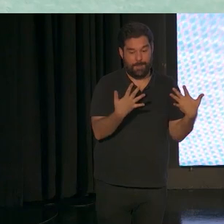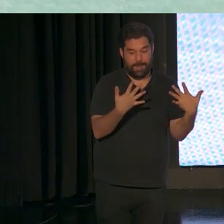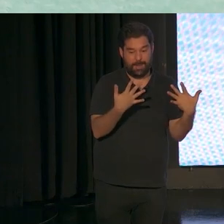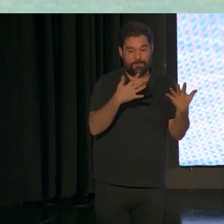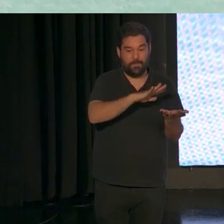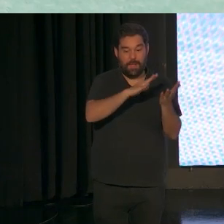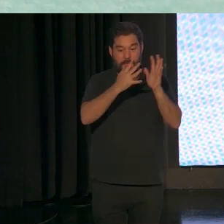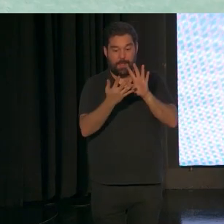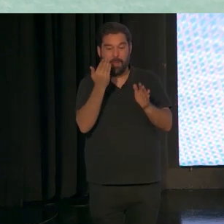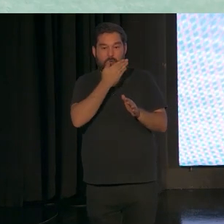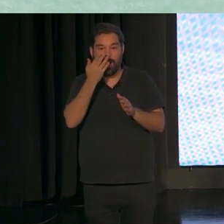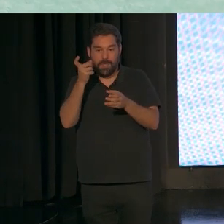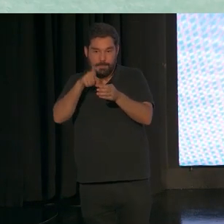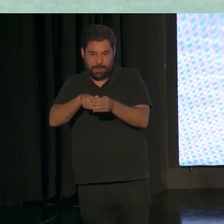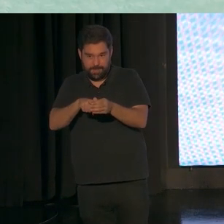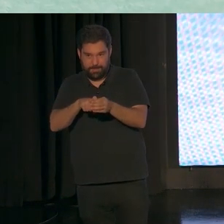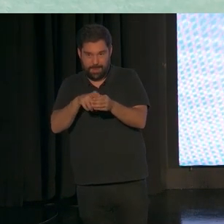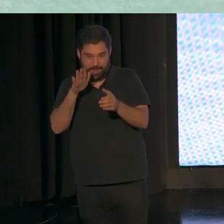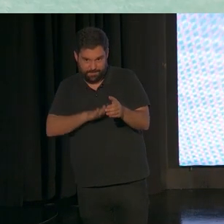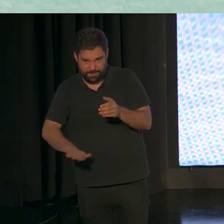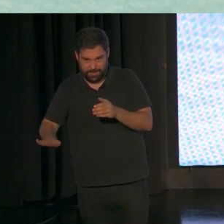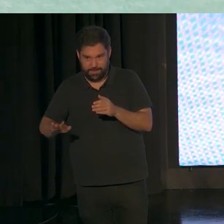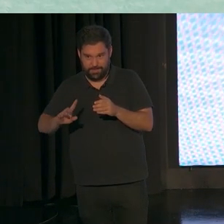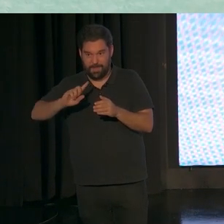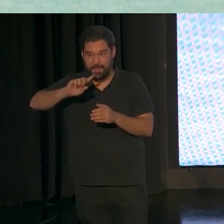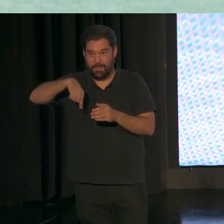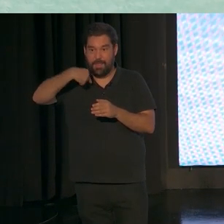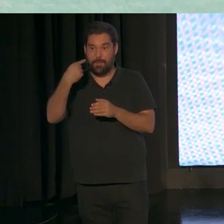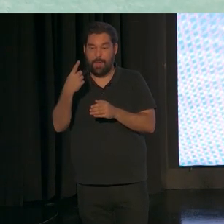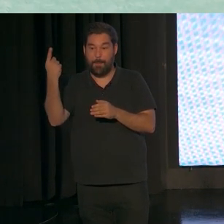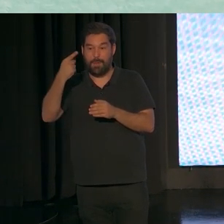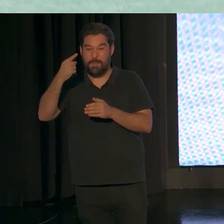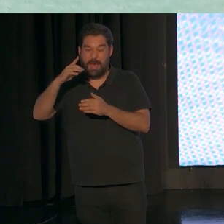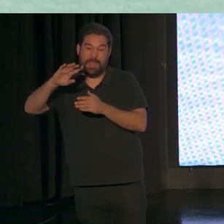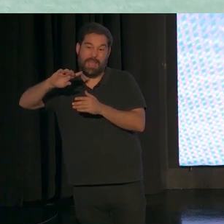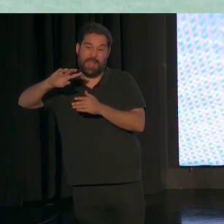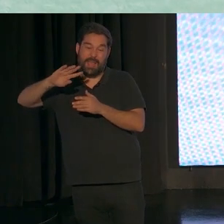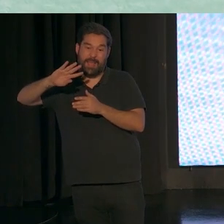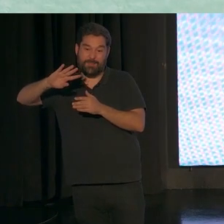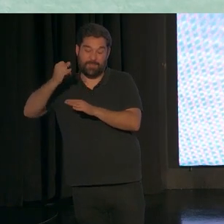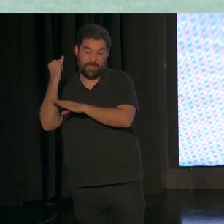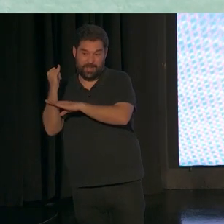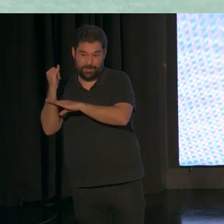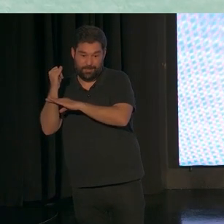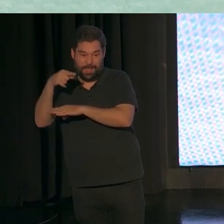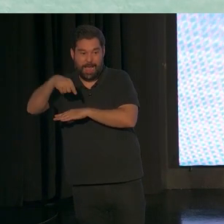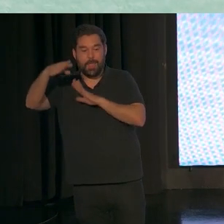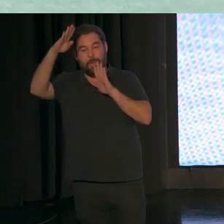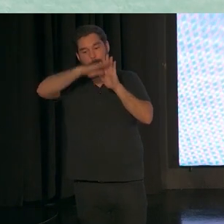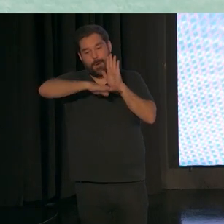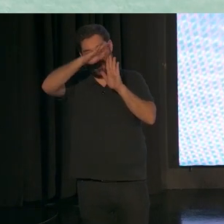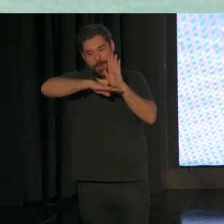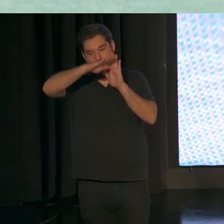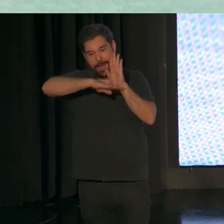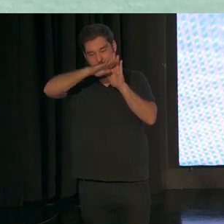lo que era la escolarización en infantil como luego pasar de la primaria a la secundaria se hizo un programa eh que además lo